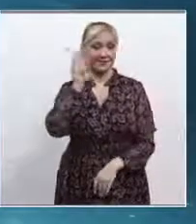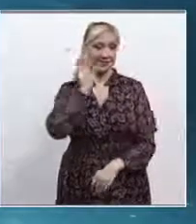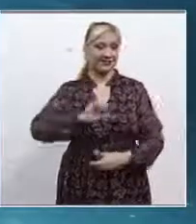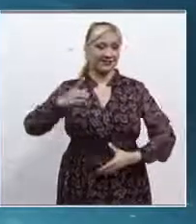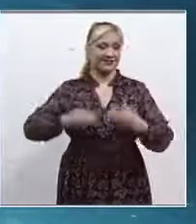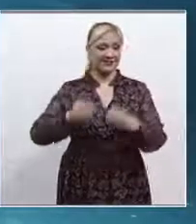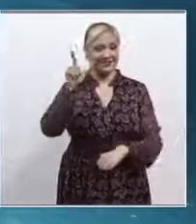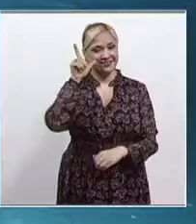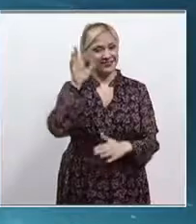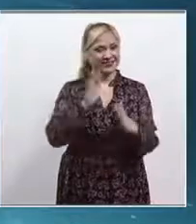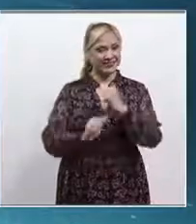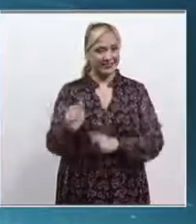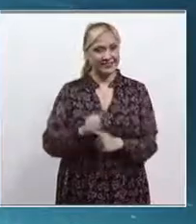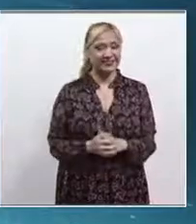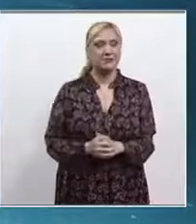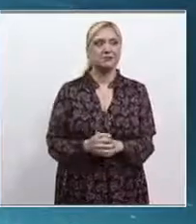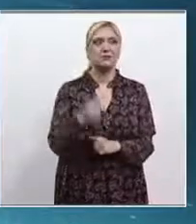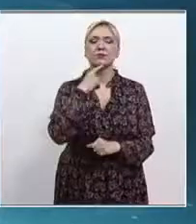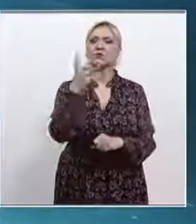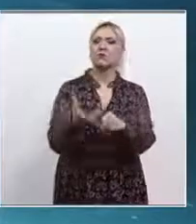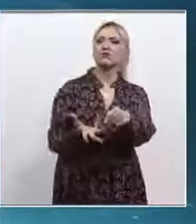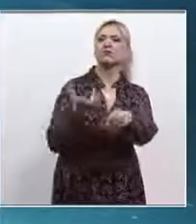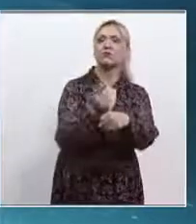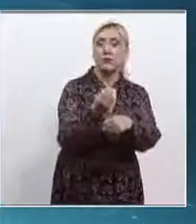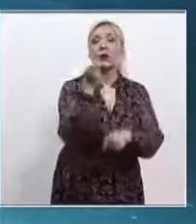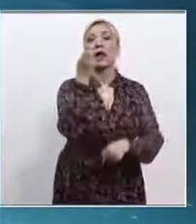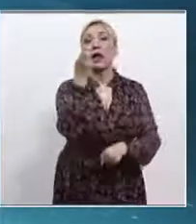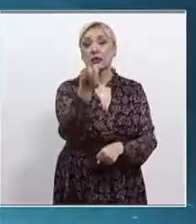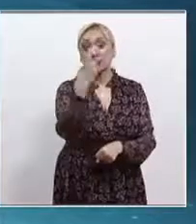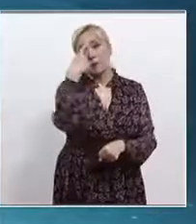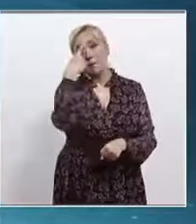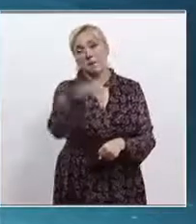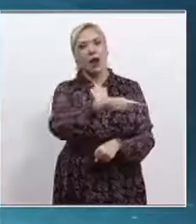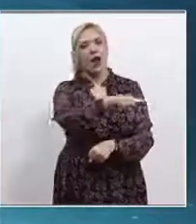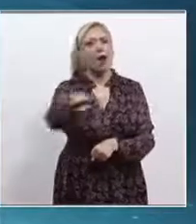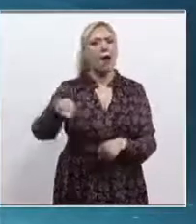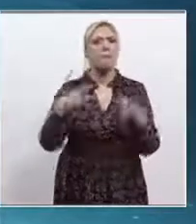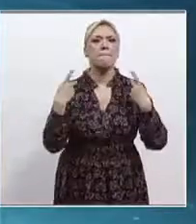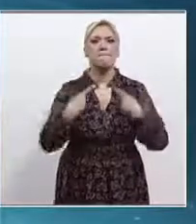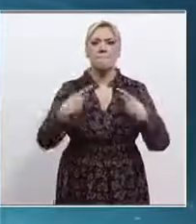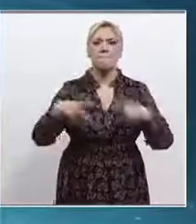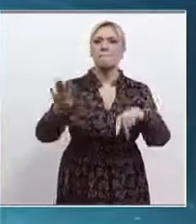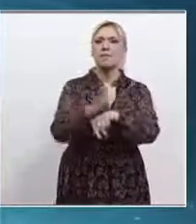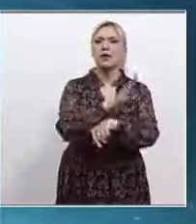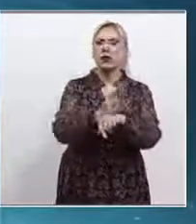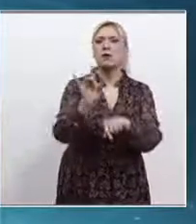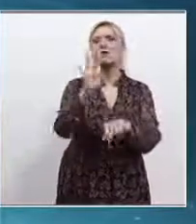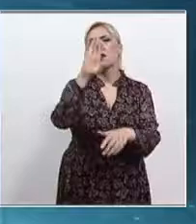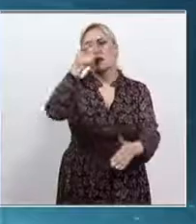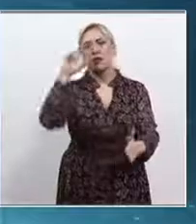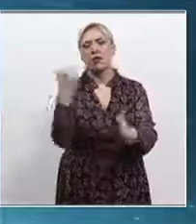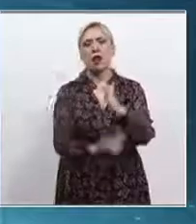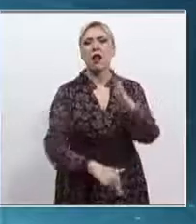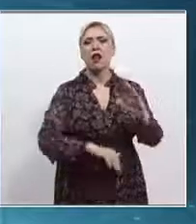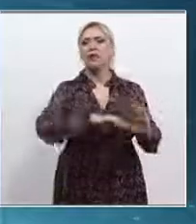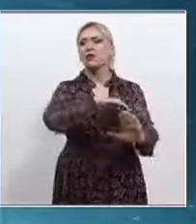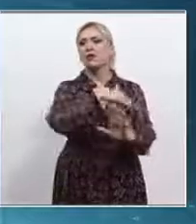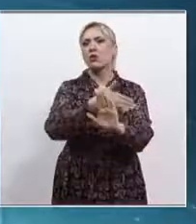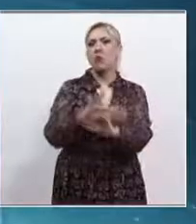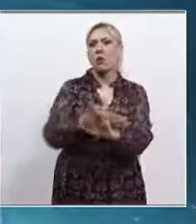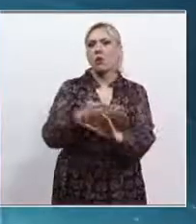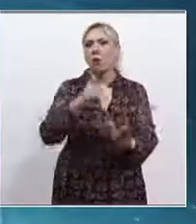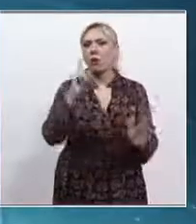Acuerdo reparatorio pone fin a la causa penal, beneficiando a todos los involucrados en un delito, establece un